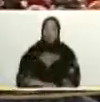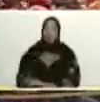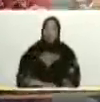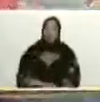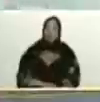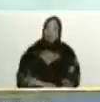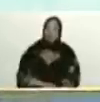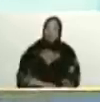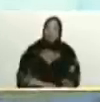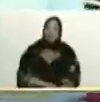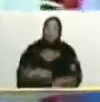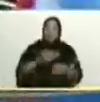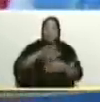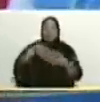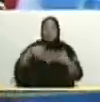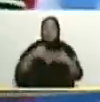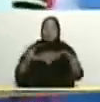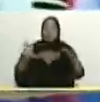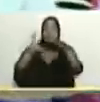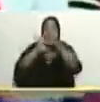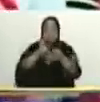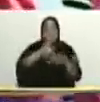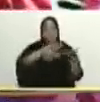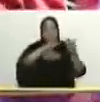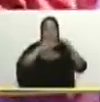de cohesión y unión popular.